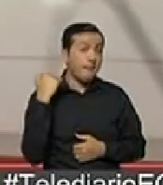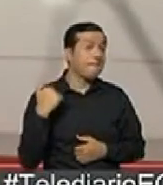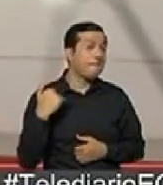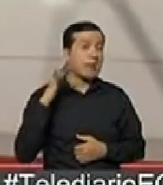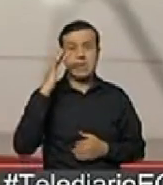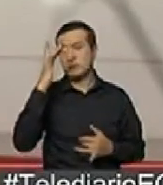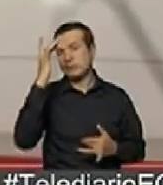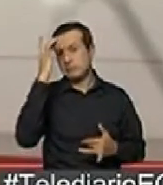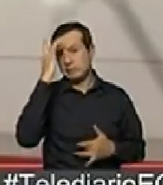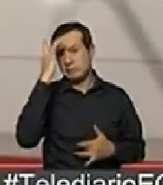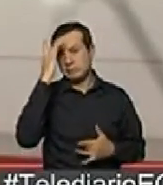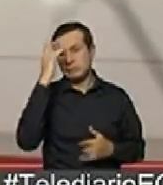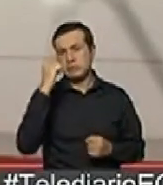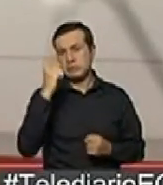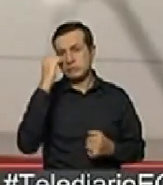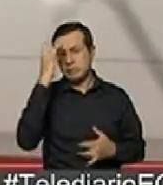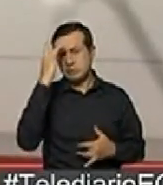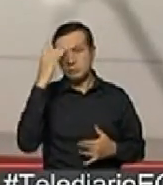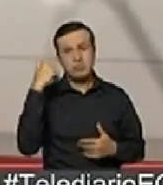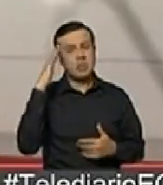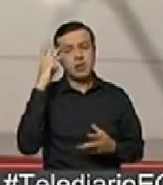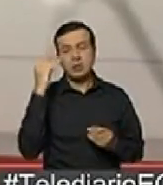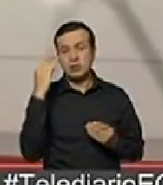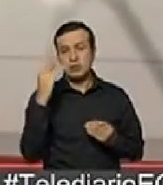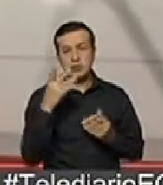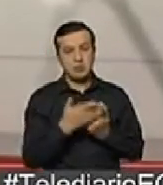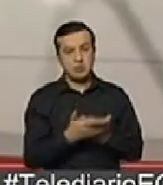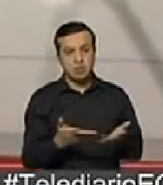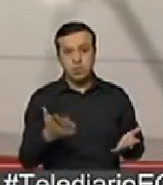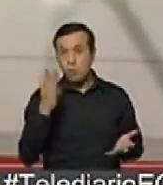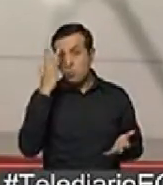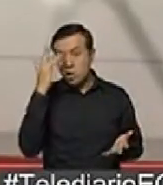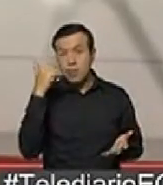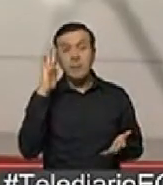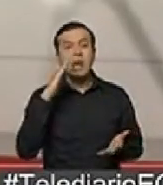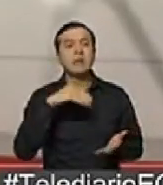principales... las principales víctimas, porque están más